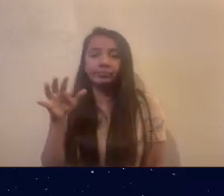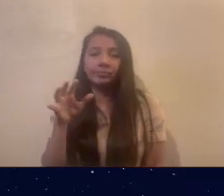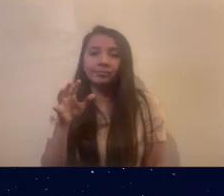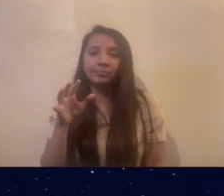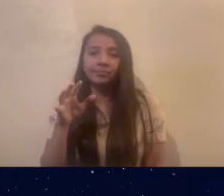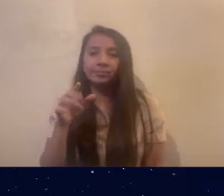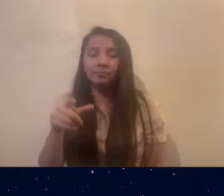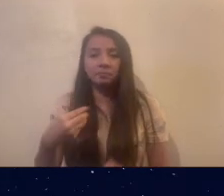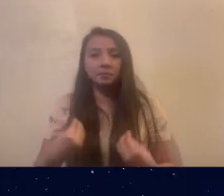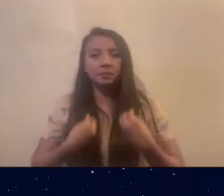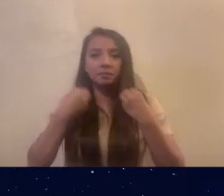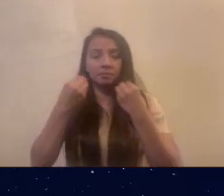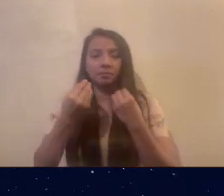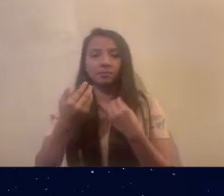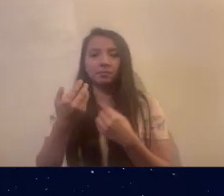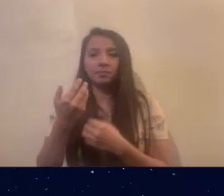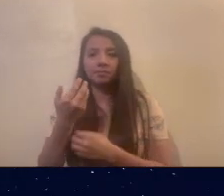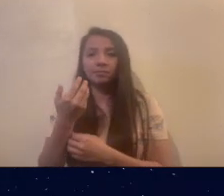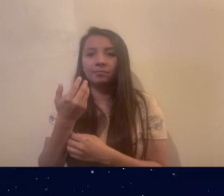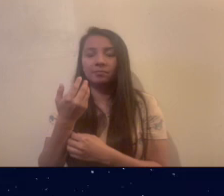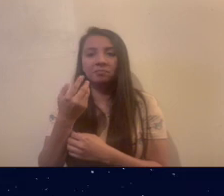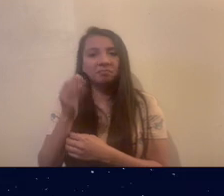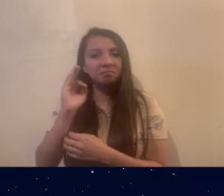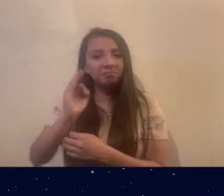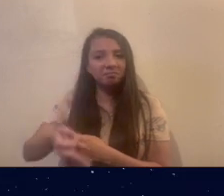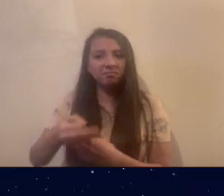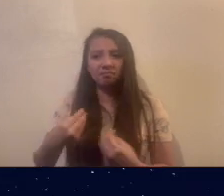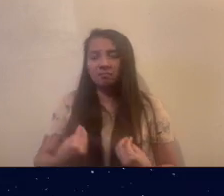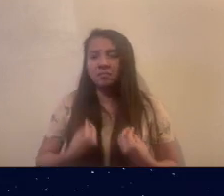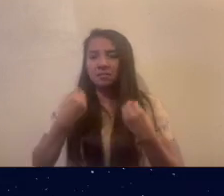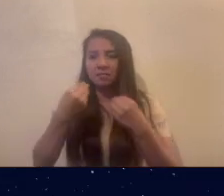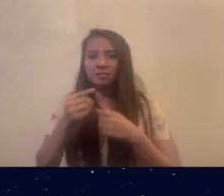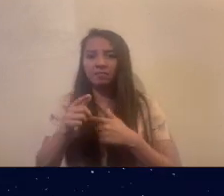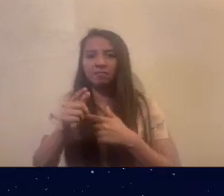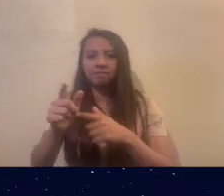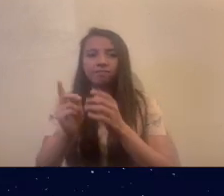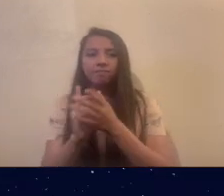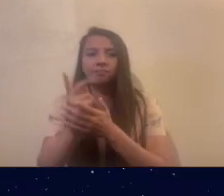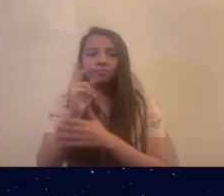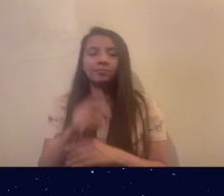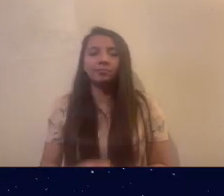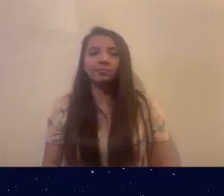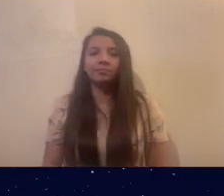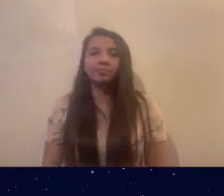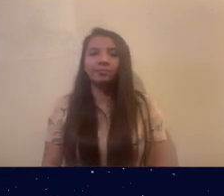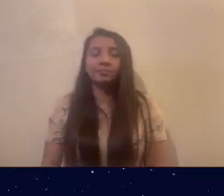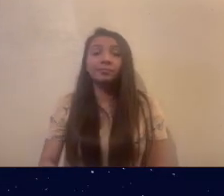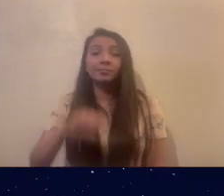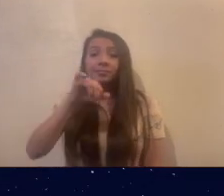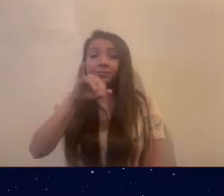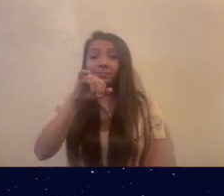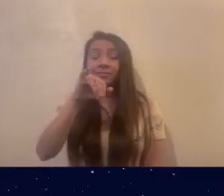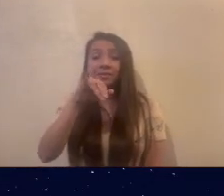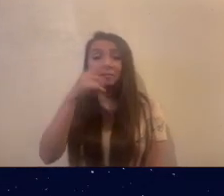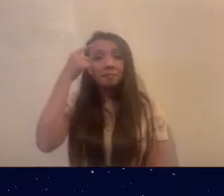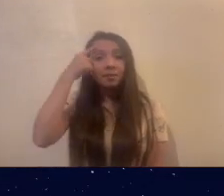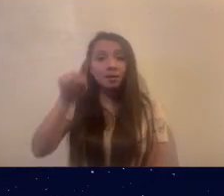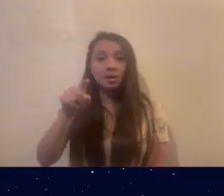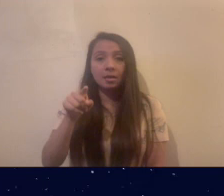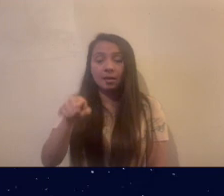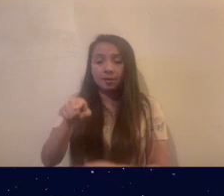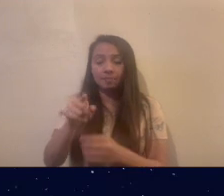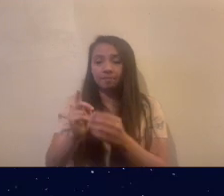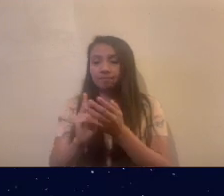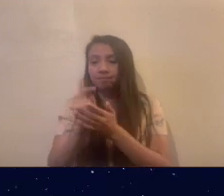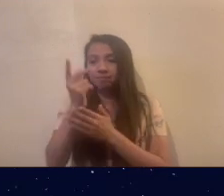Y a sobrevivir, ¿no? Ellas están dispuestas a sobrevivir, ¿no? Sí, sobre todo, y no solo para la